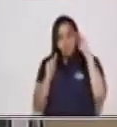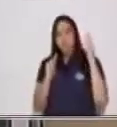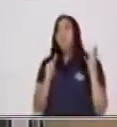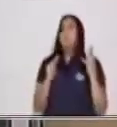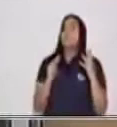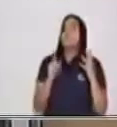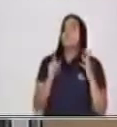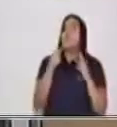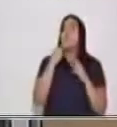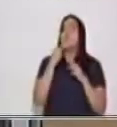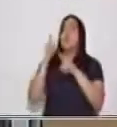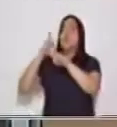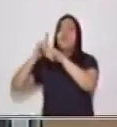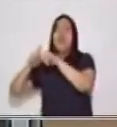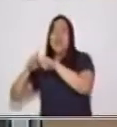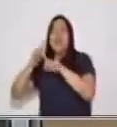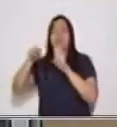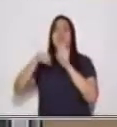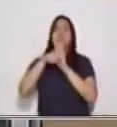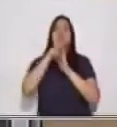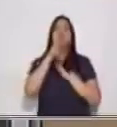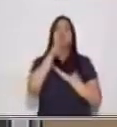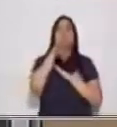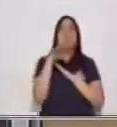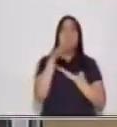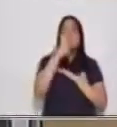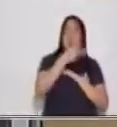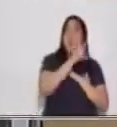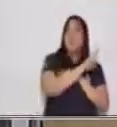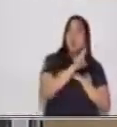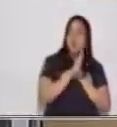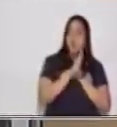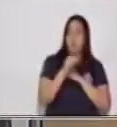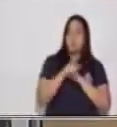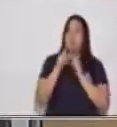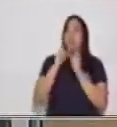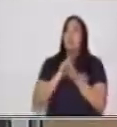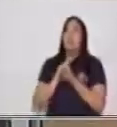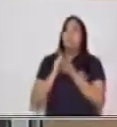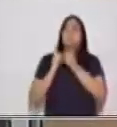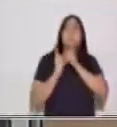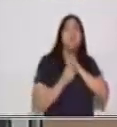X menos 2Z igual a 22. Vamos a cambiar